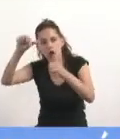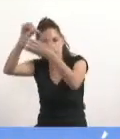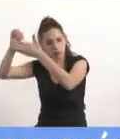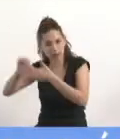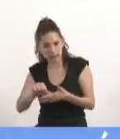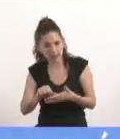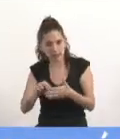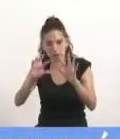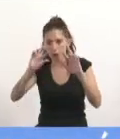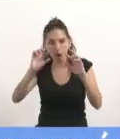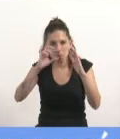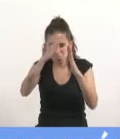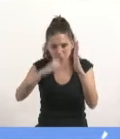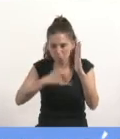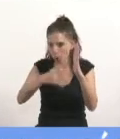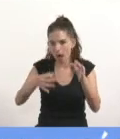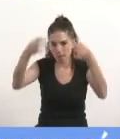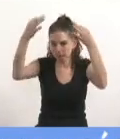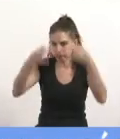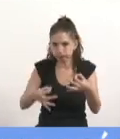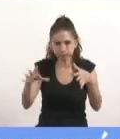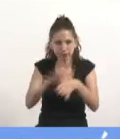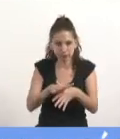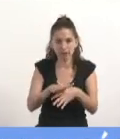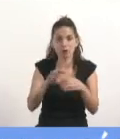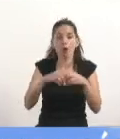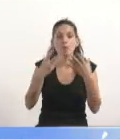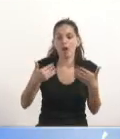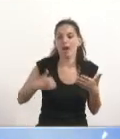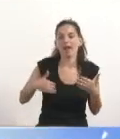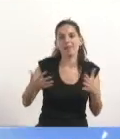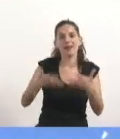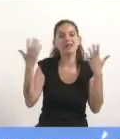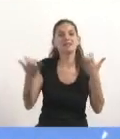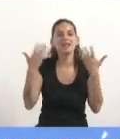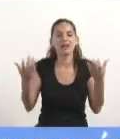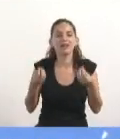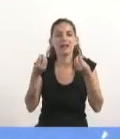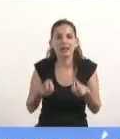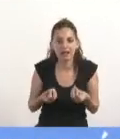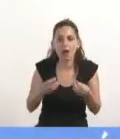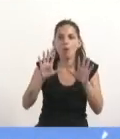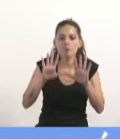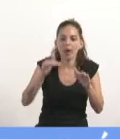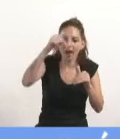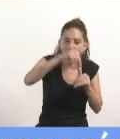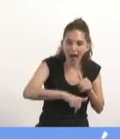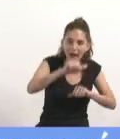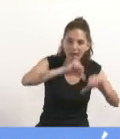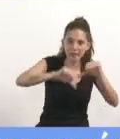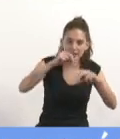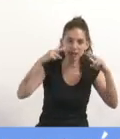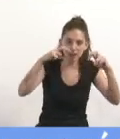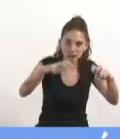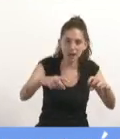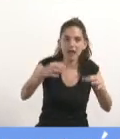lo que queremos es celebrar que la Argentina pueda tener y retener a sus científicos e